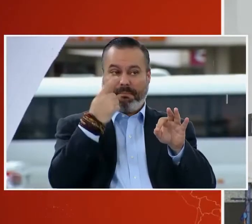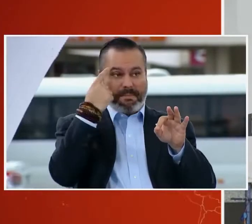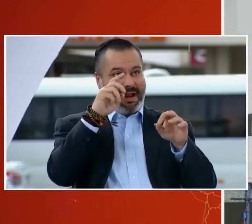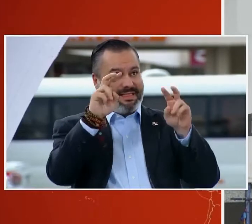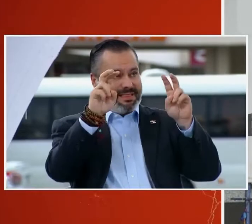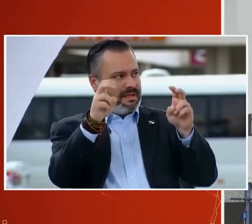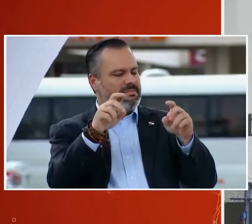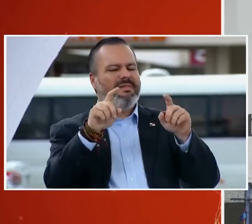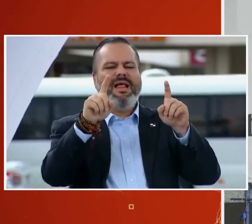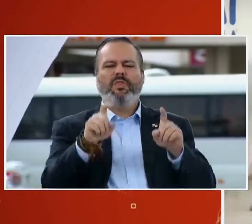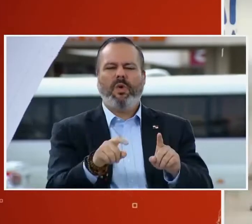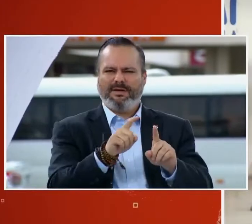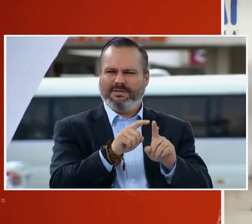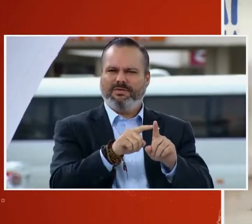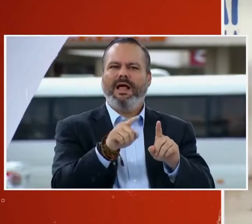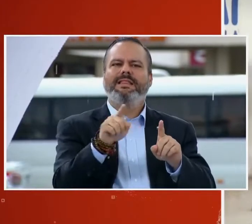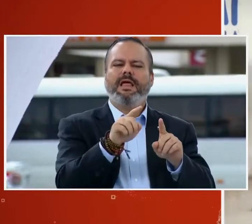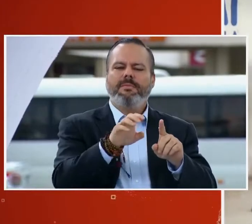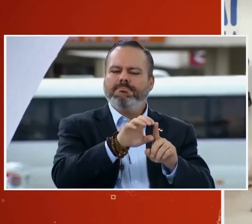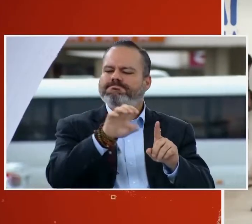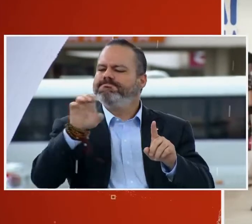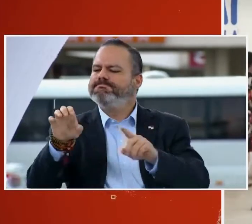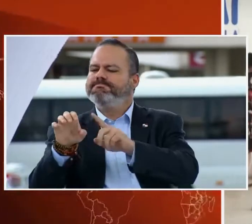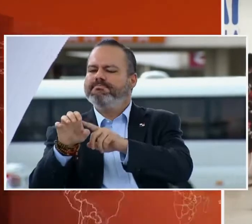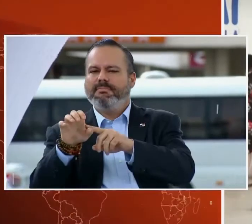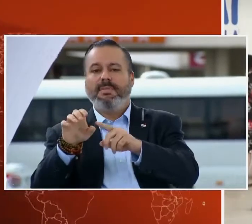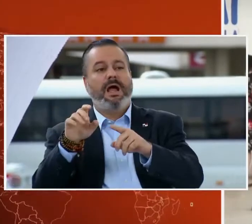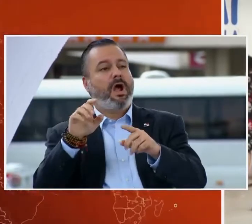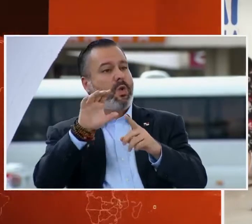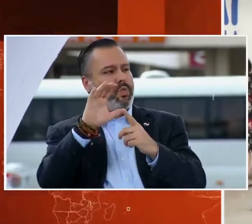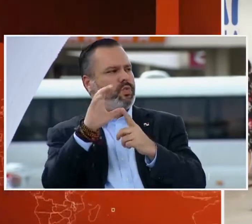Sí, es muy importante este tema de la educación.